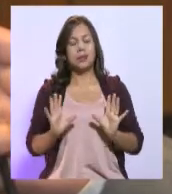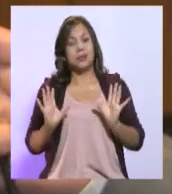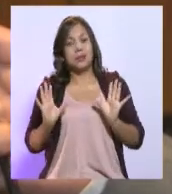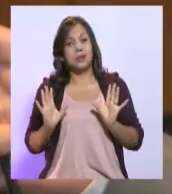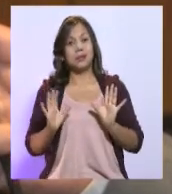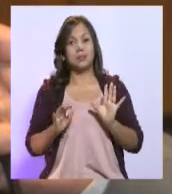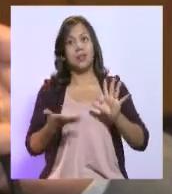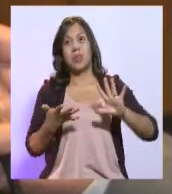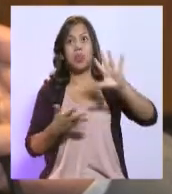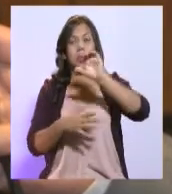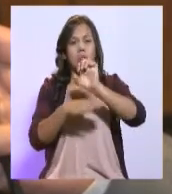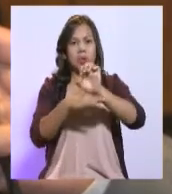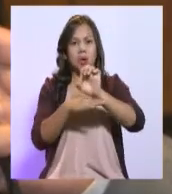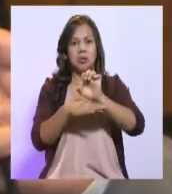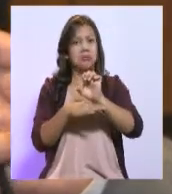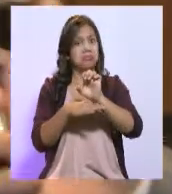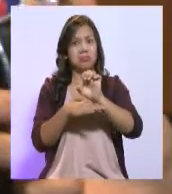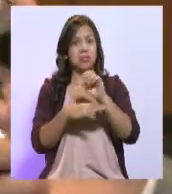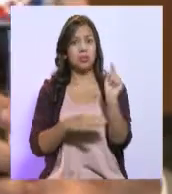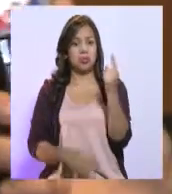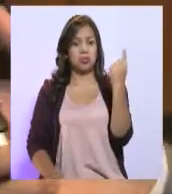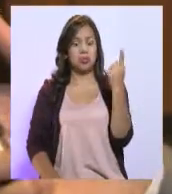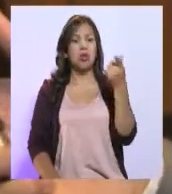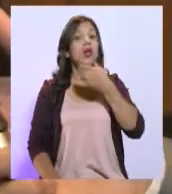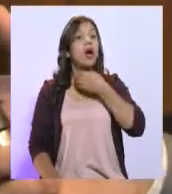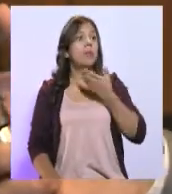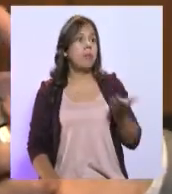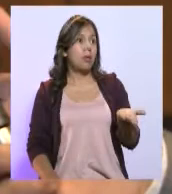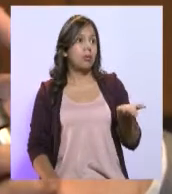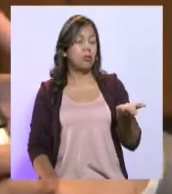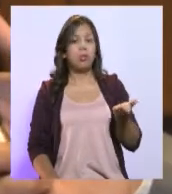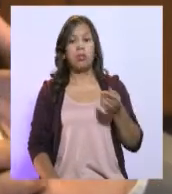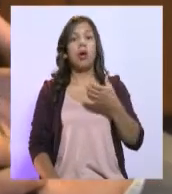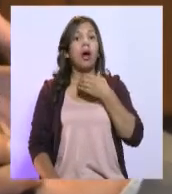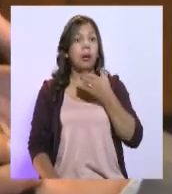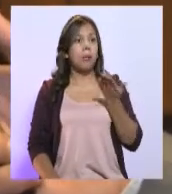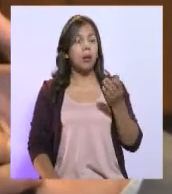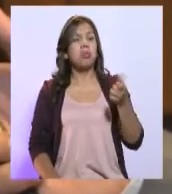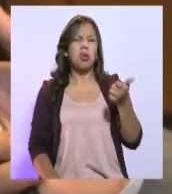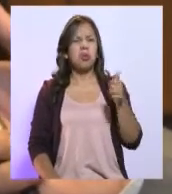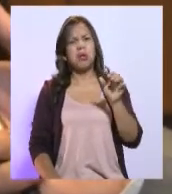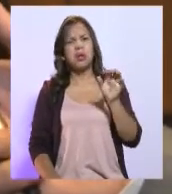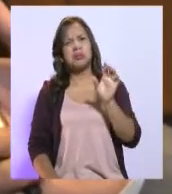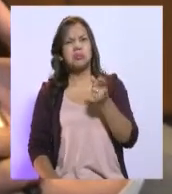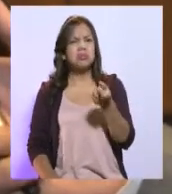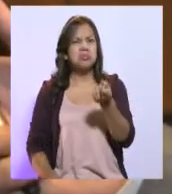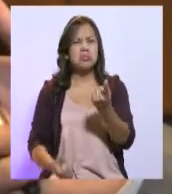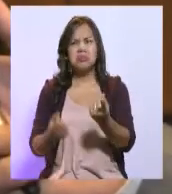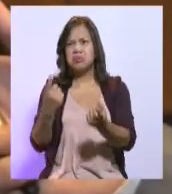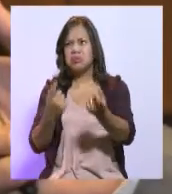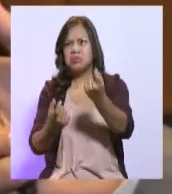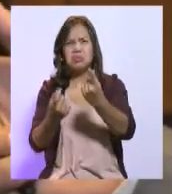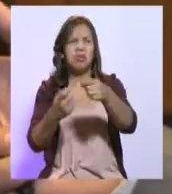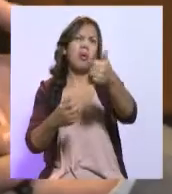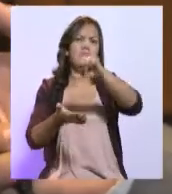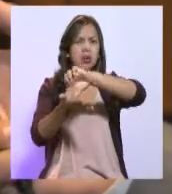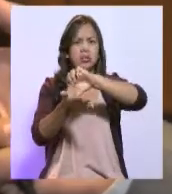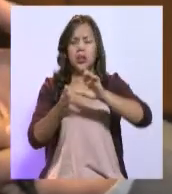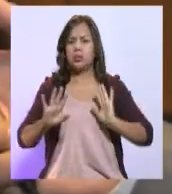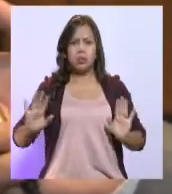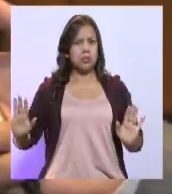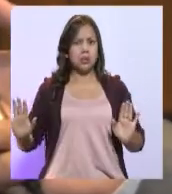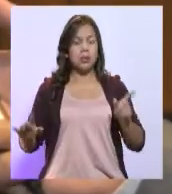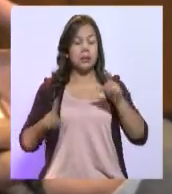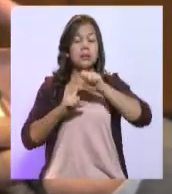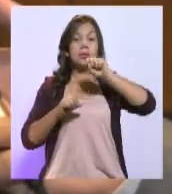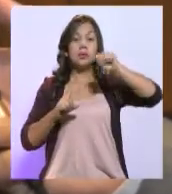sucede este acontecimiento. Ambato y pocas ciudades adicionales del país tienen este sistema que se